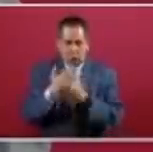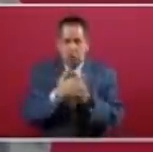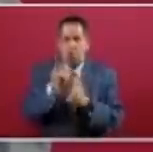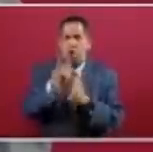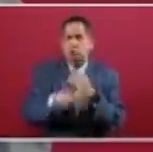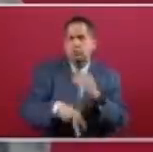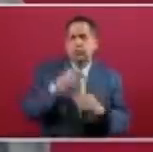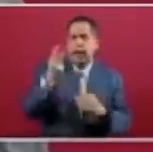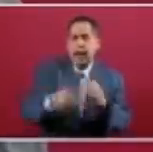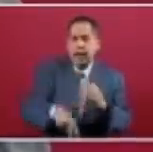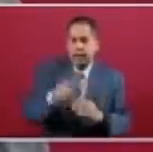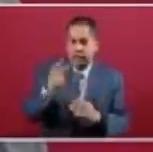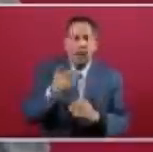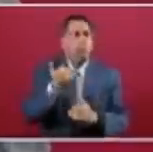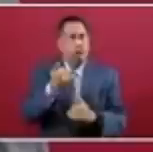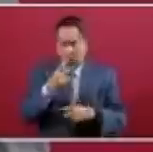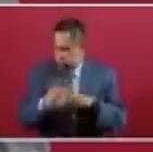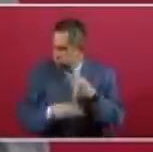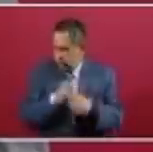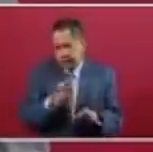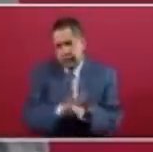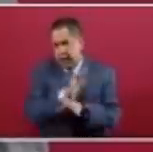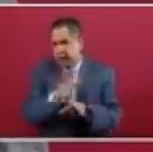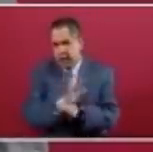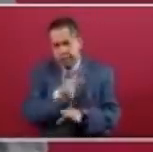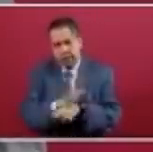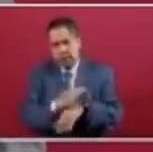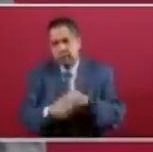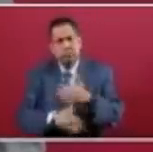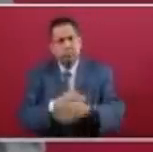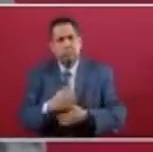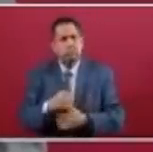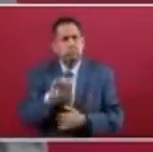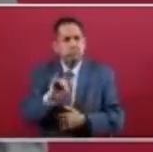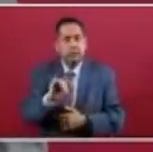vacantes, pero sí se va a renovar